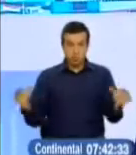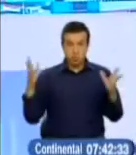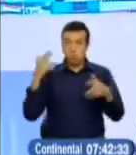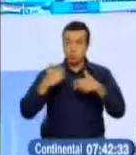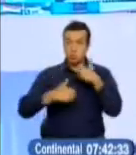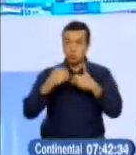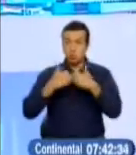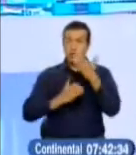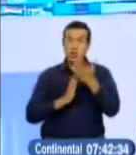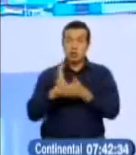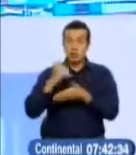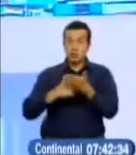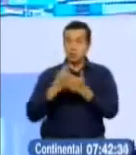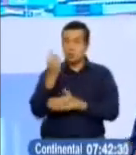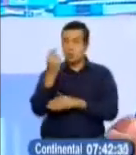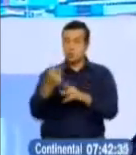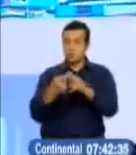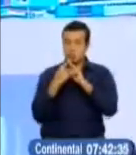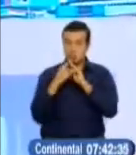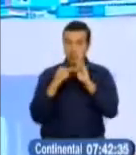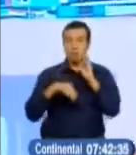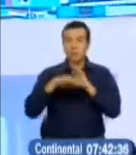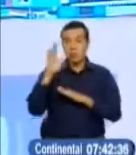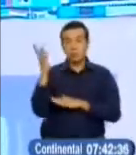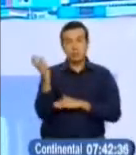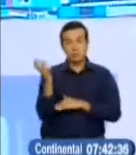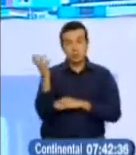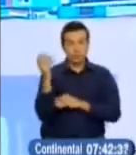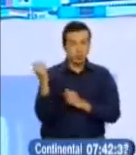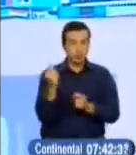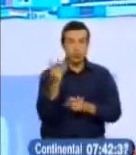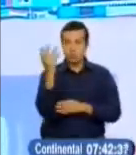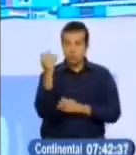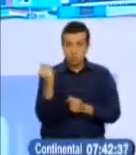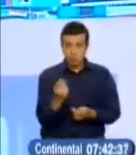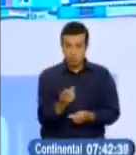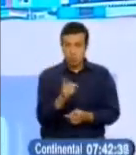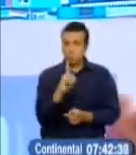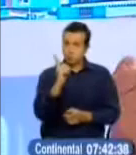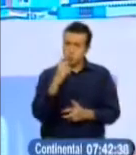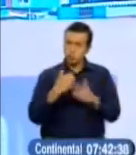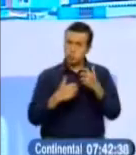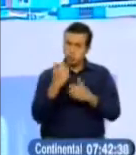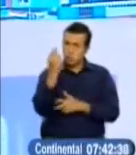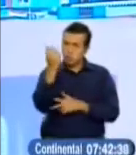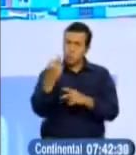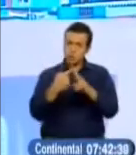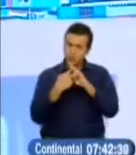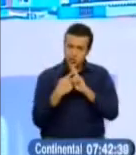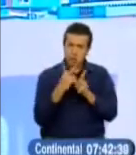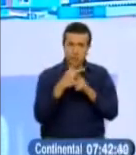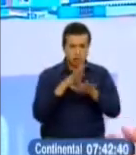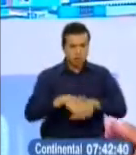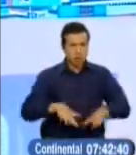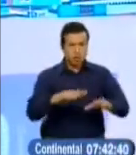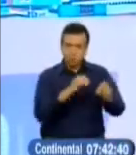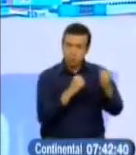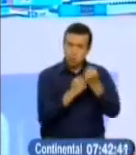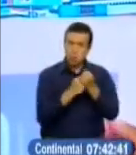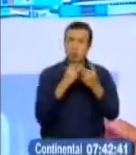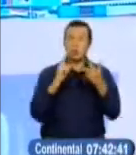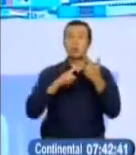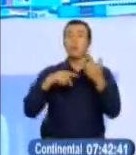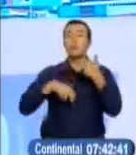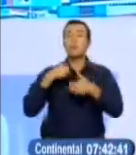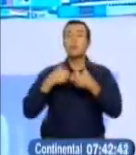problemas de acceso al financiamiento que se hace más bonos los bonos resuelven nos resolvamos el problema del crédito pero el pequeño agricultor y tenemos un